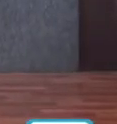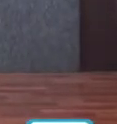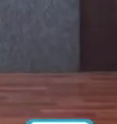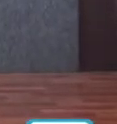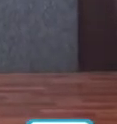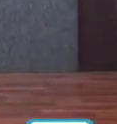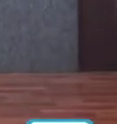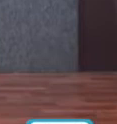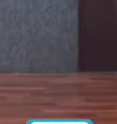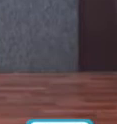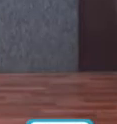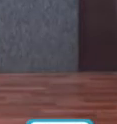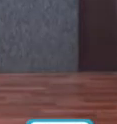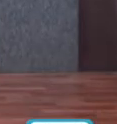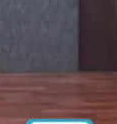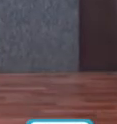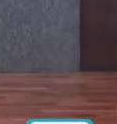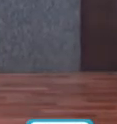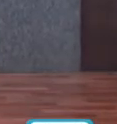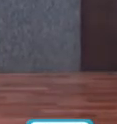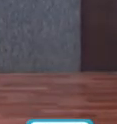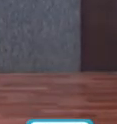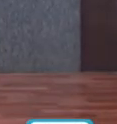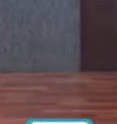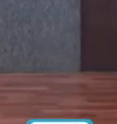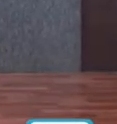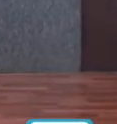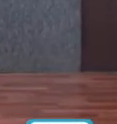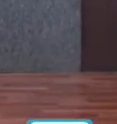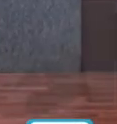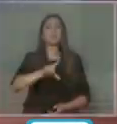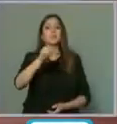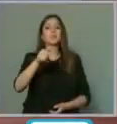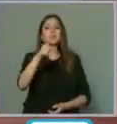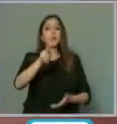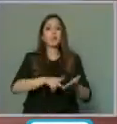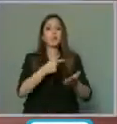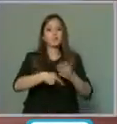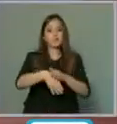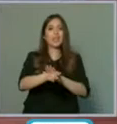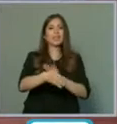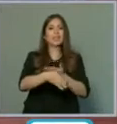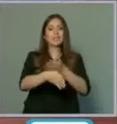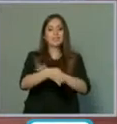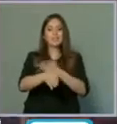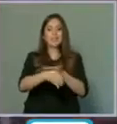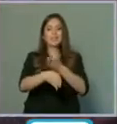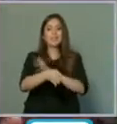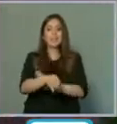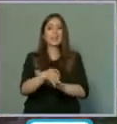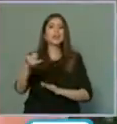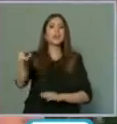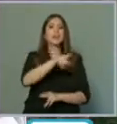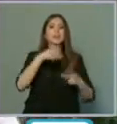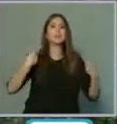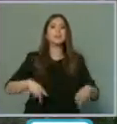Desapareció. ¡Magazo! Ahora hazlo así, por favor. Regresa tu manga y vamos a hacer algo juntos. A Un ver. experimento ruso para que no duermen toda